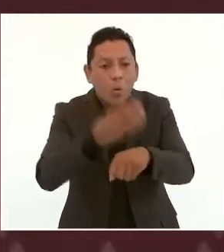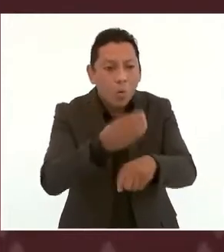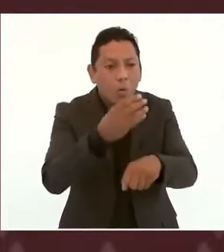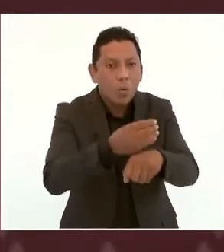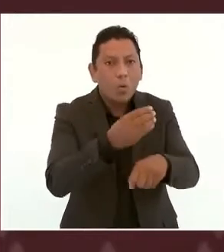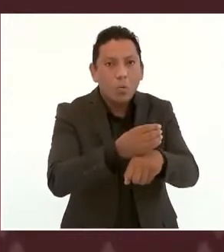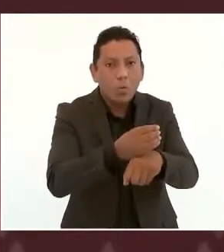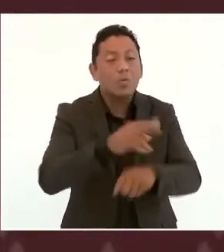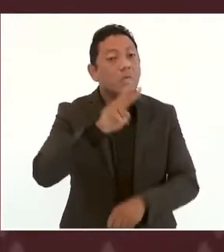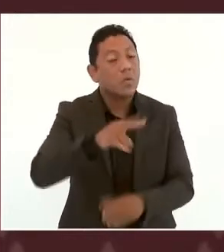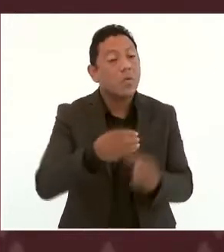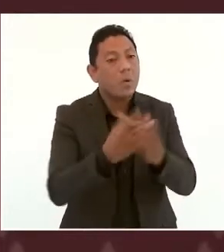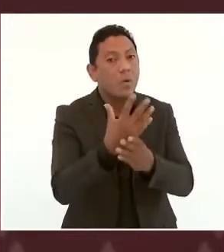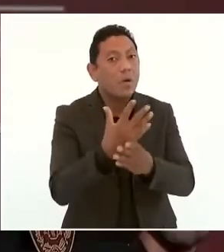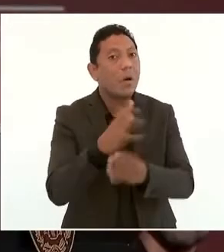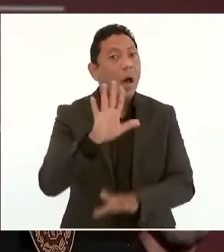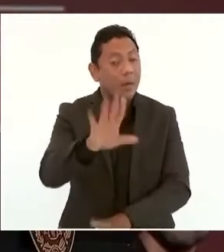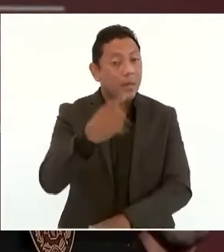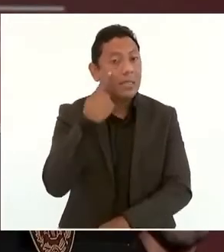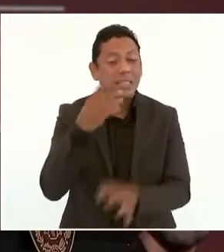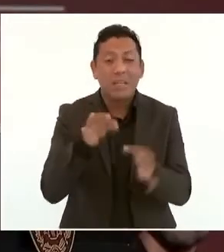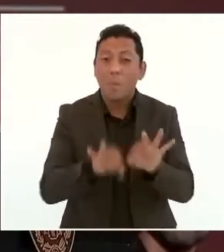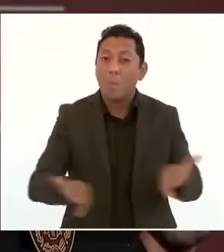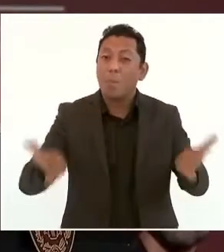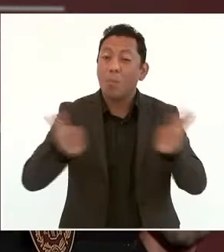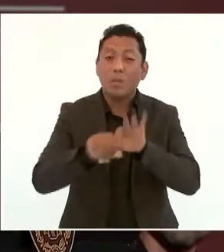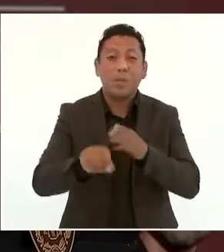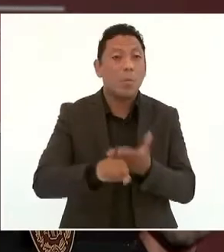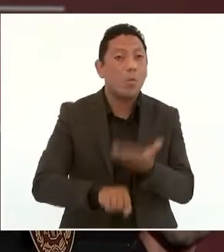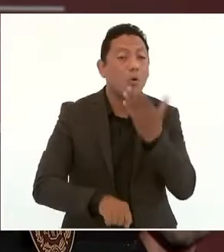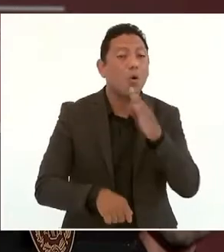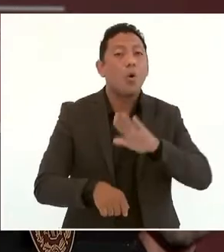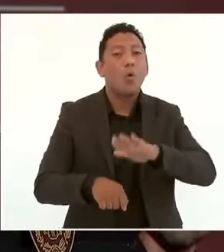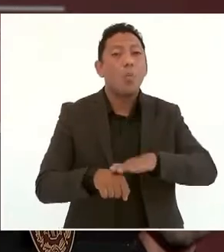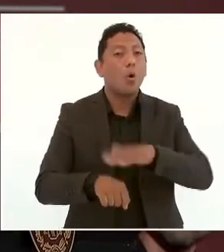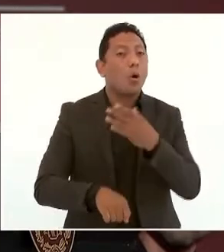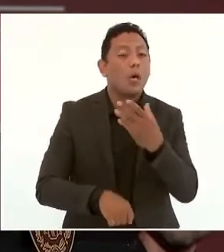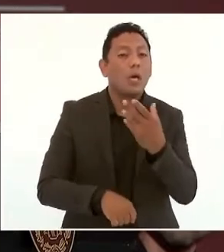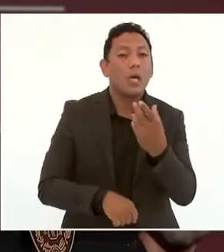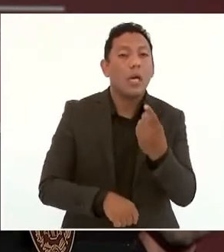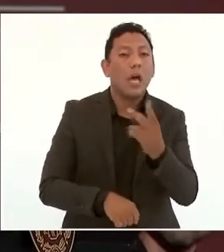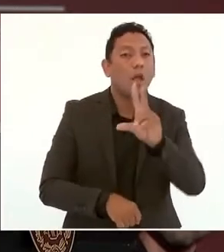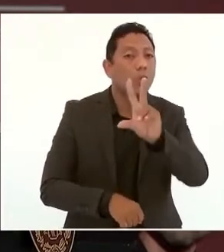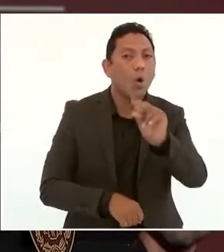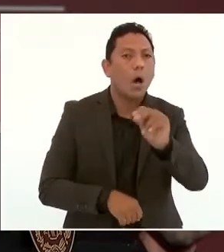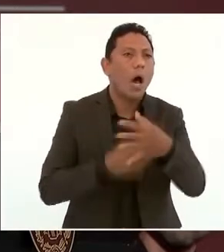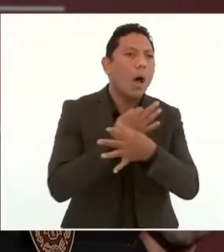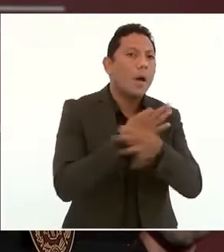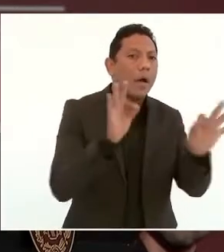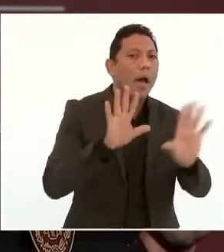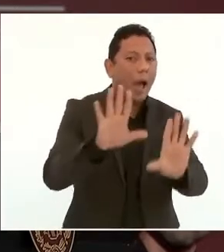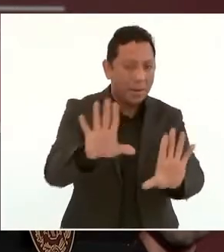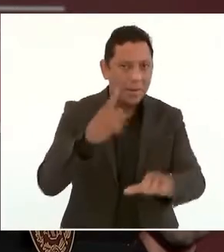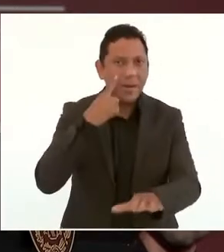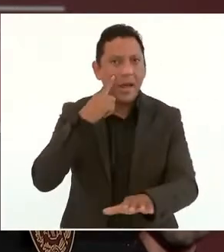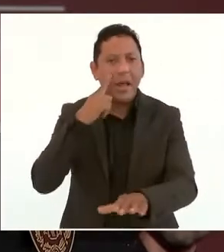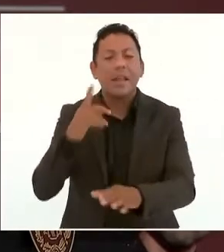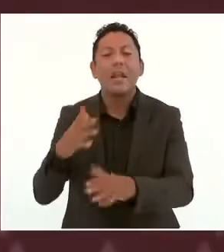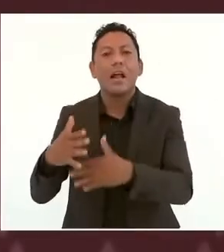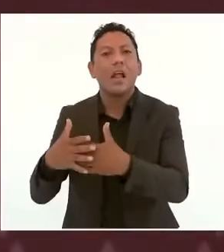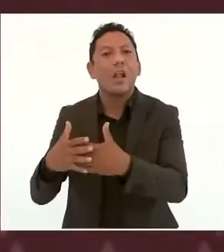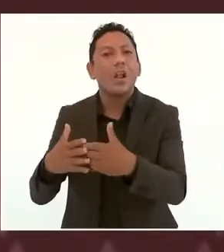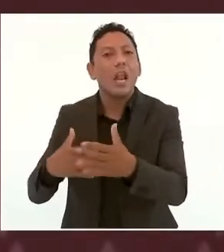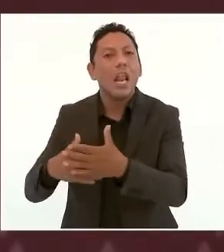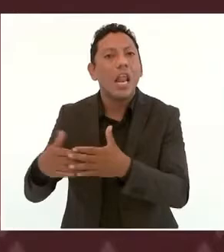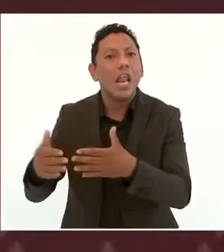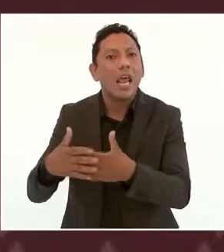muy importante, porque no se ha difundido, vamos a modernizar